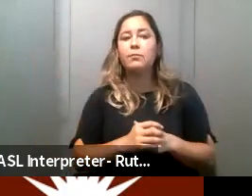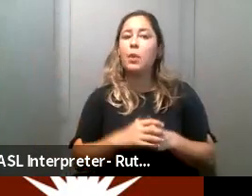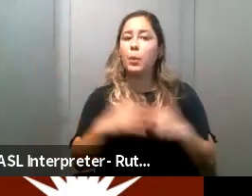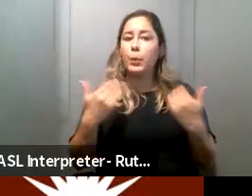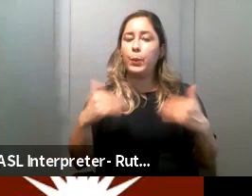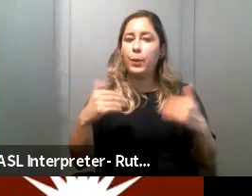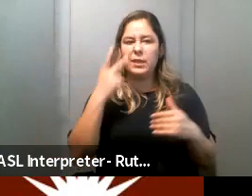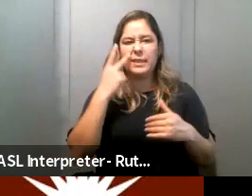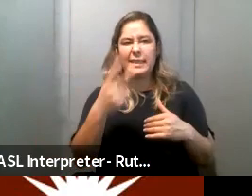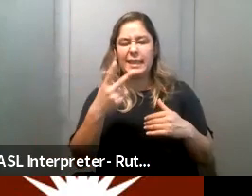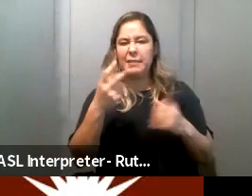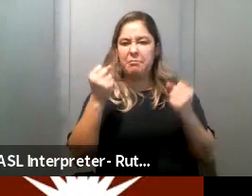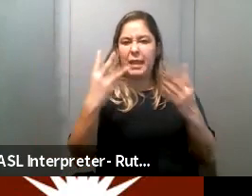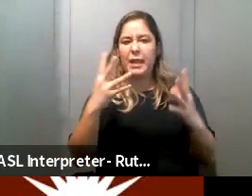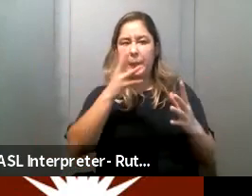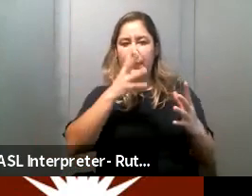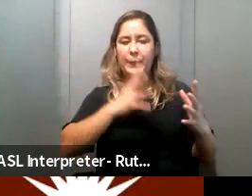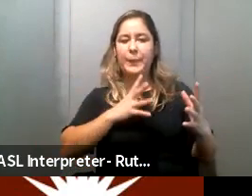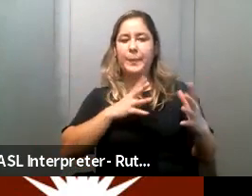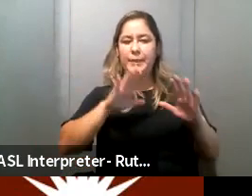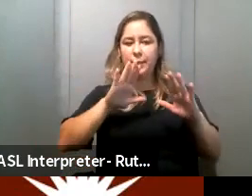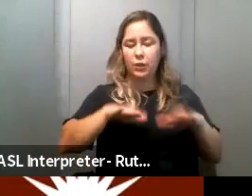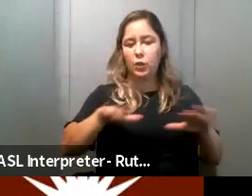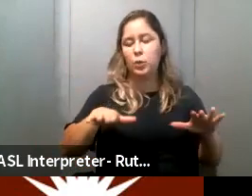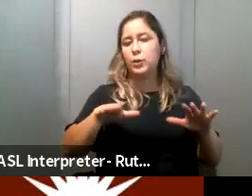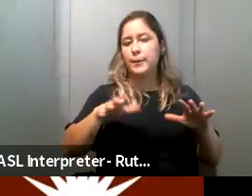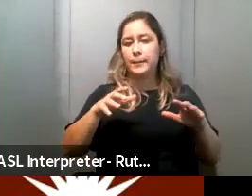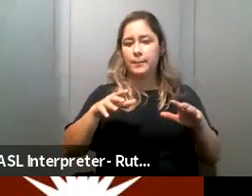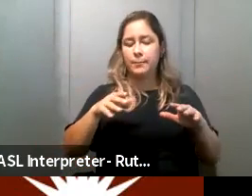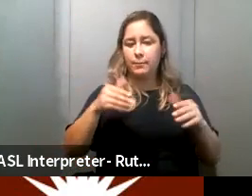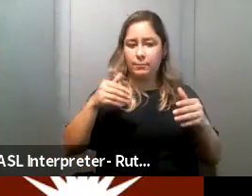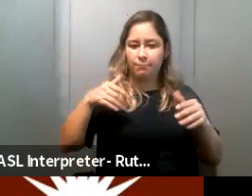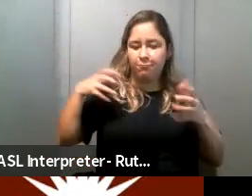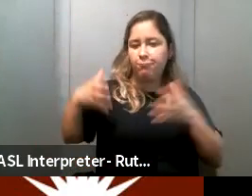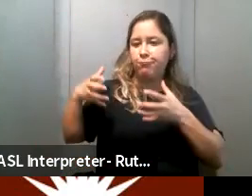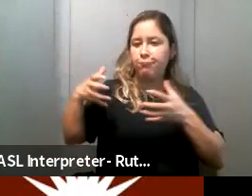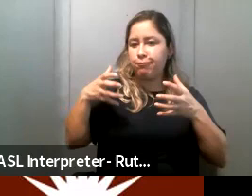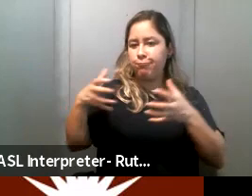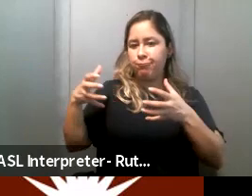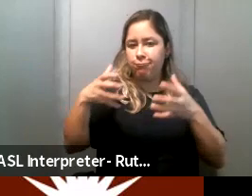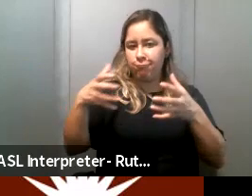de mujeres y menores en la frontera, y esto ocasiona una separación familiar.